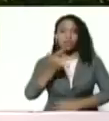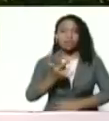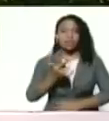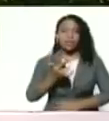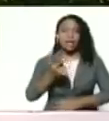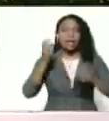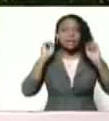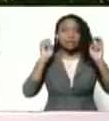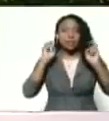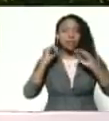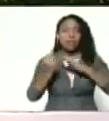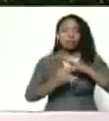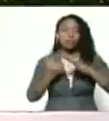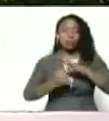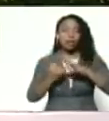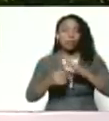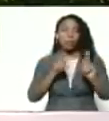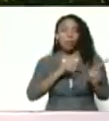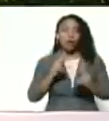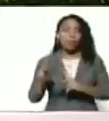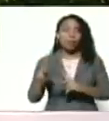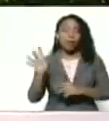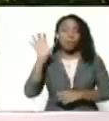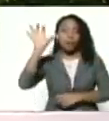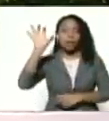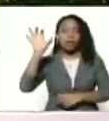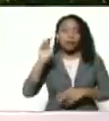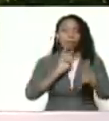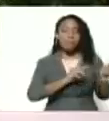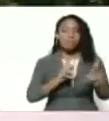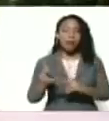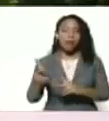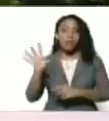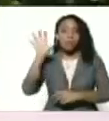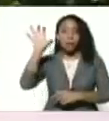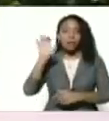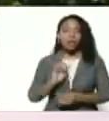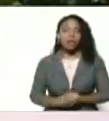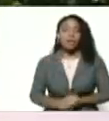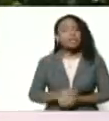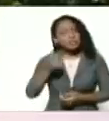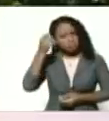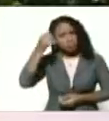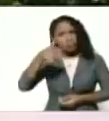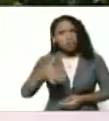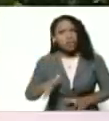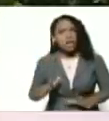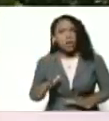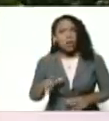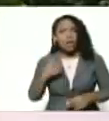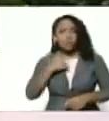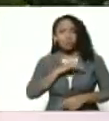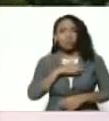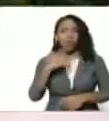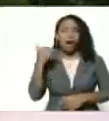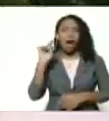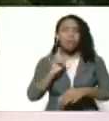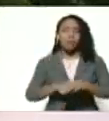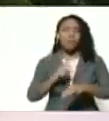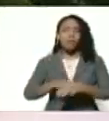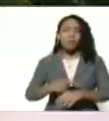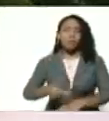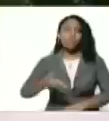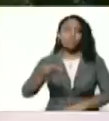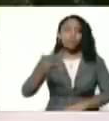una serie de instrumentos, el programa de la patria, el plan de la patria. Creo que estamos en un momento muy